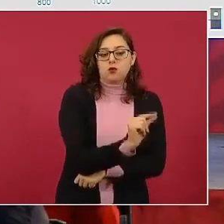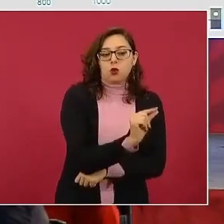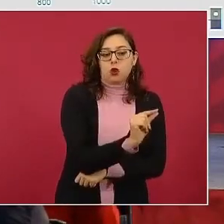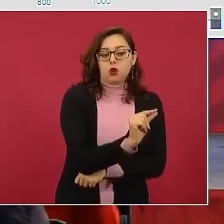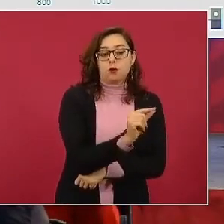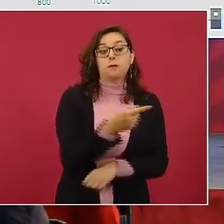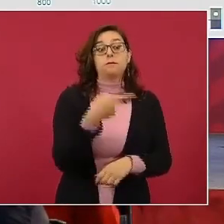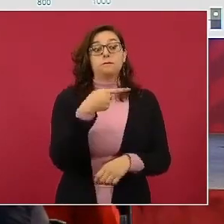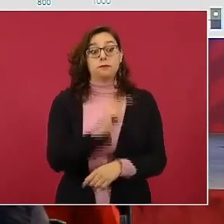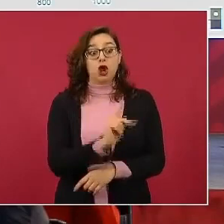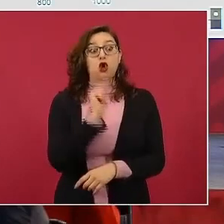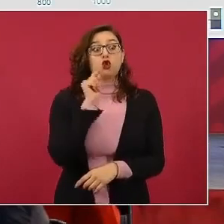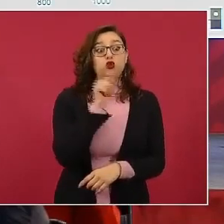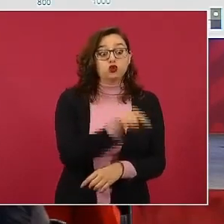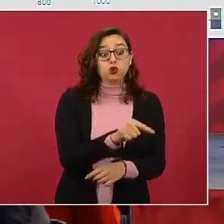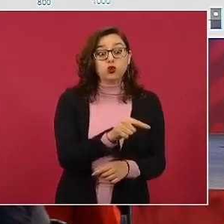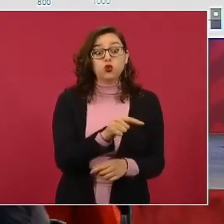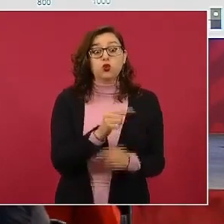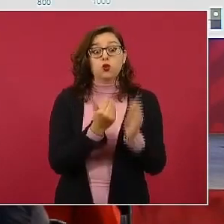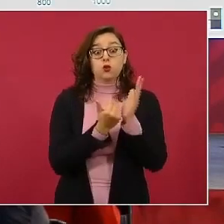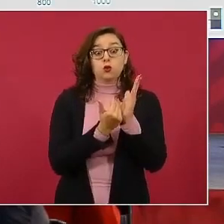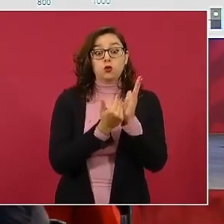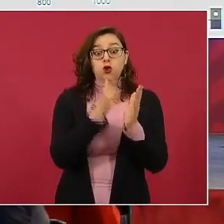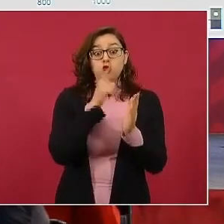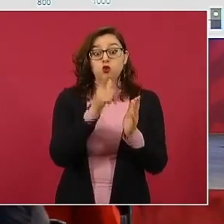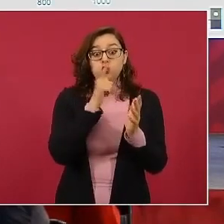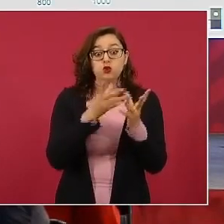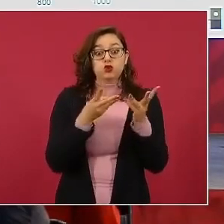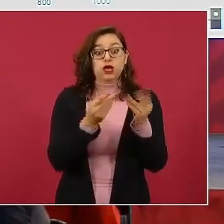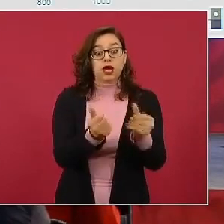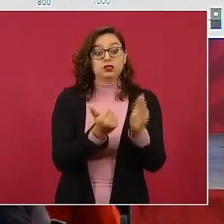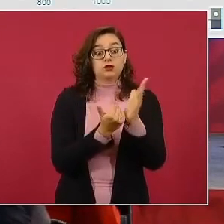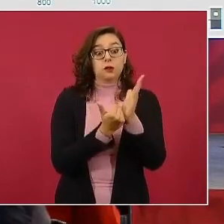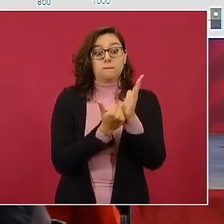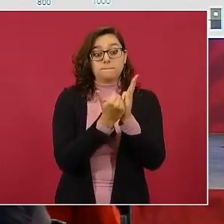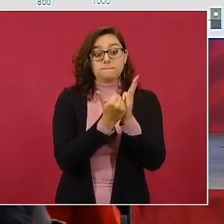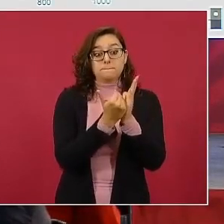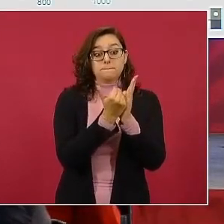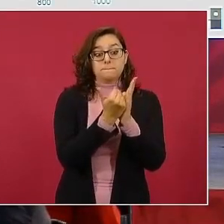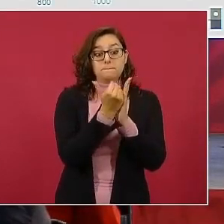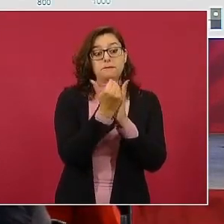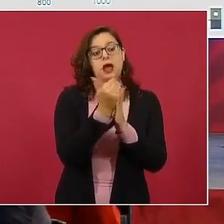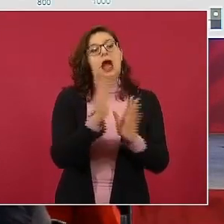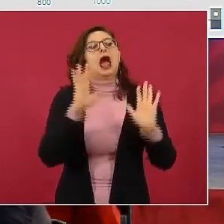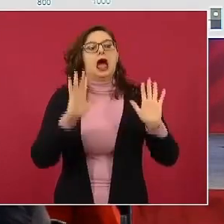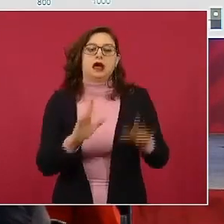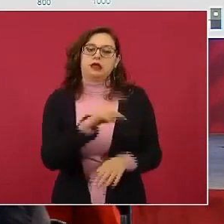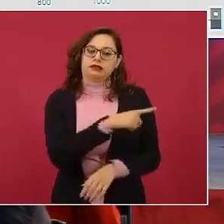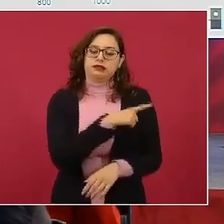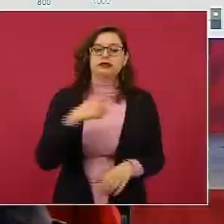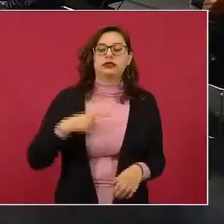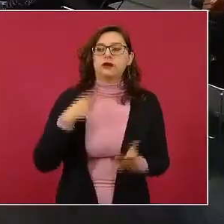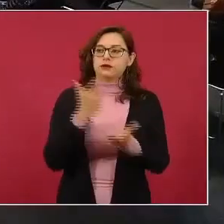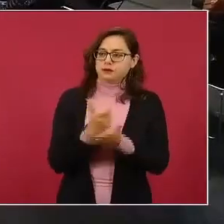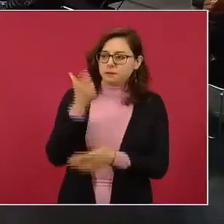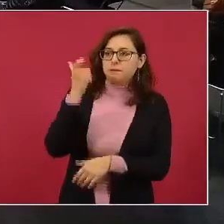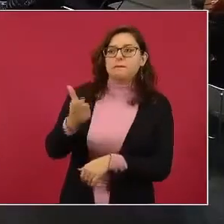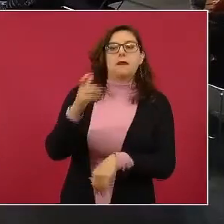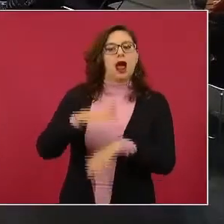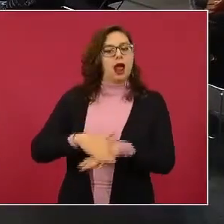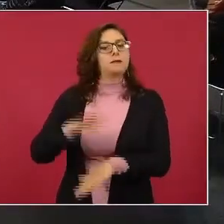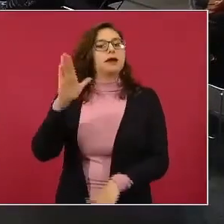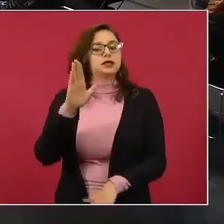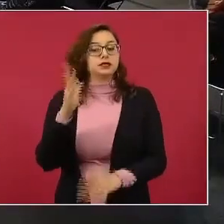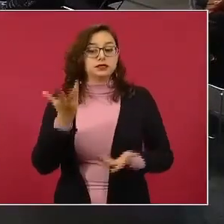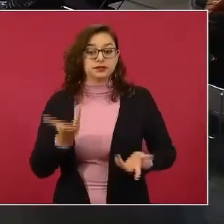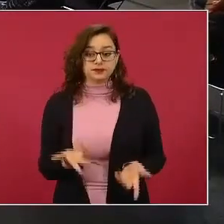consumas, entonces te voy a cobrar más, ¿no? Y además, obviamente, esto pues se